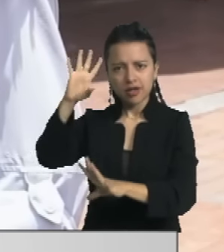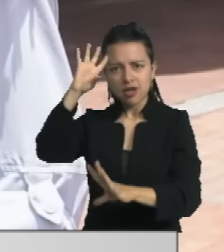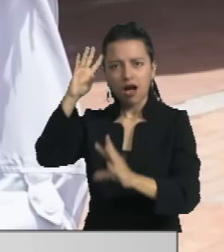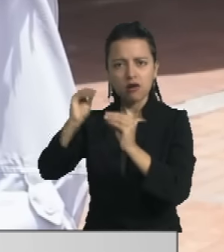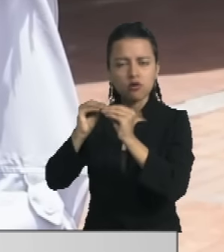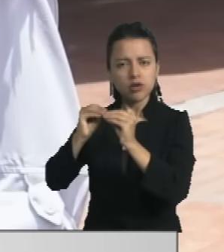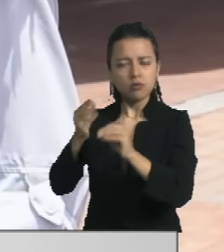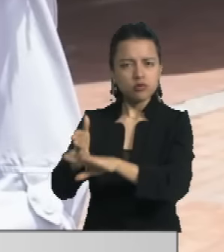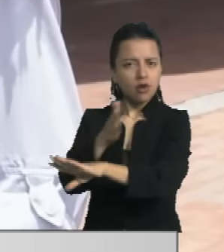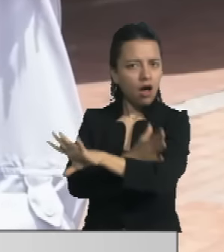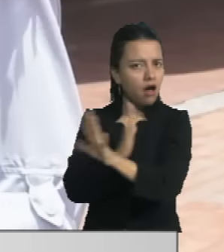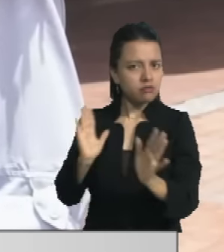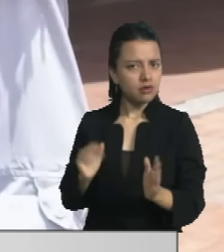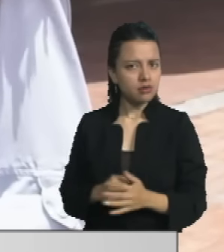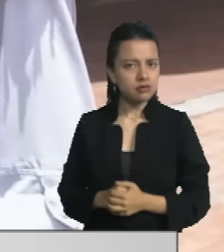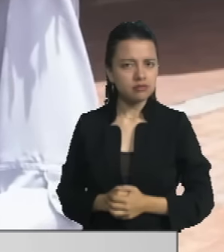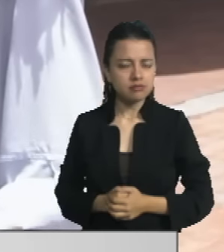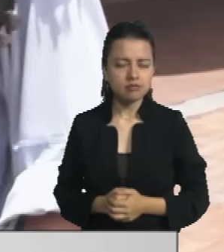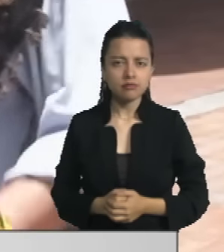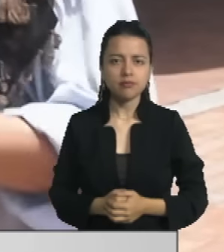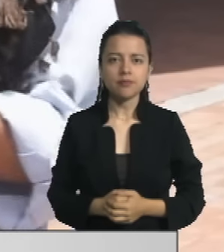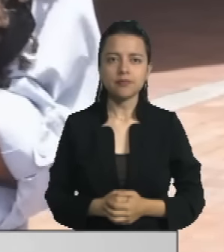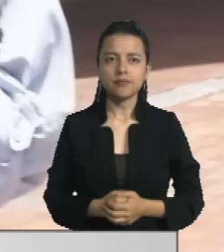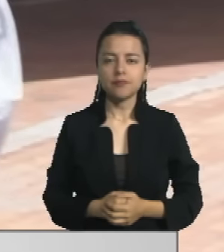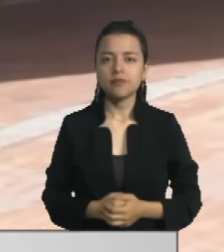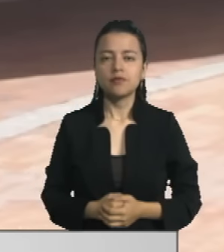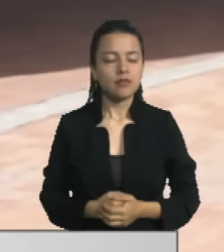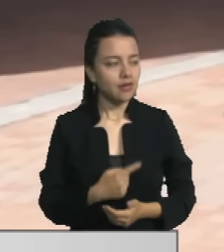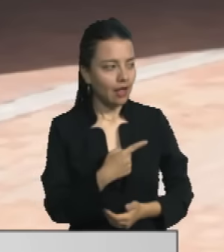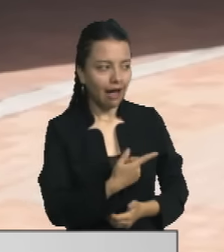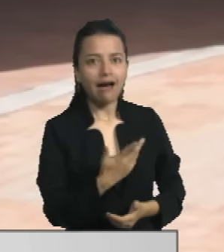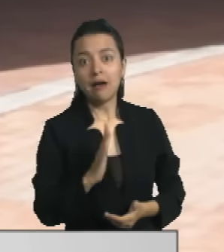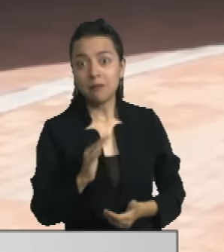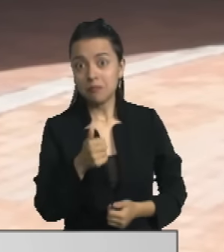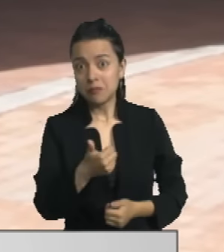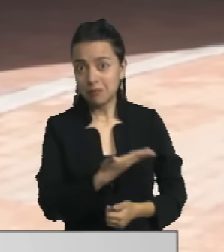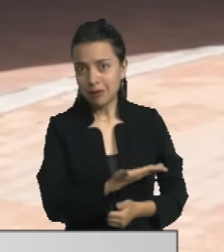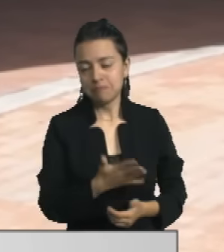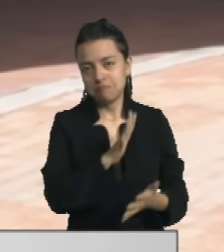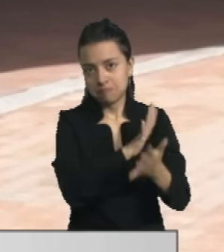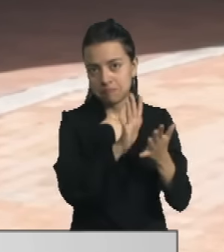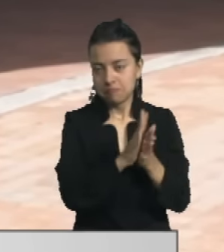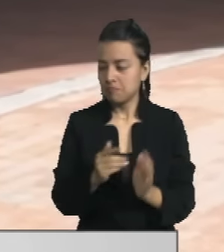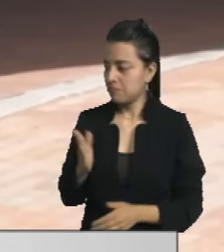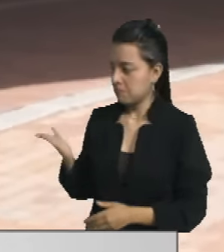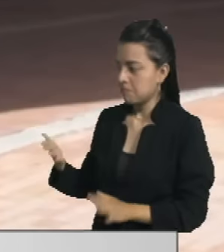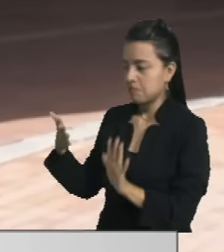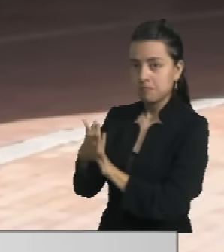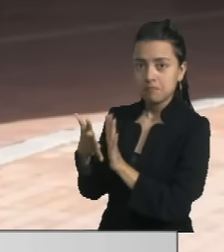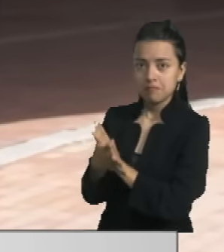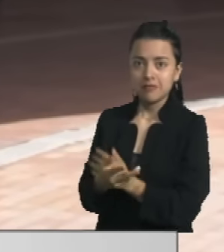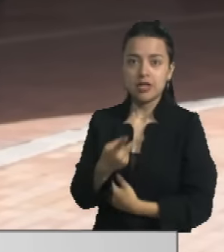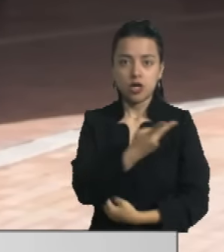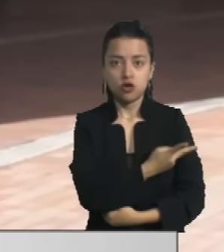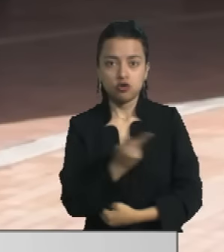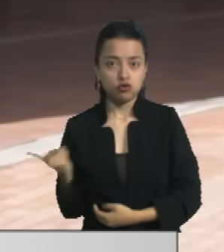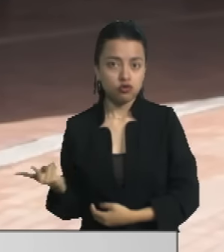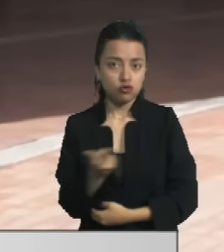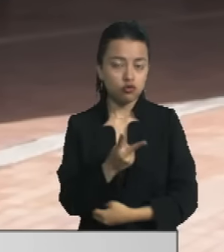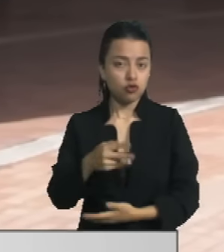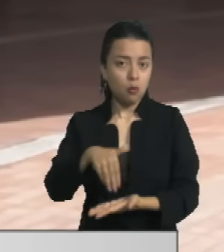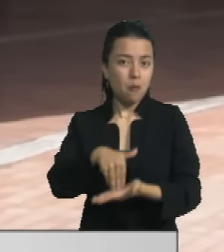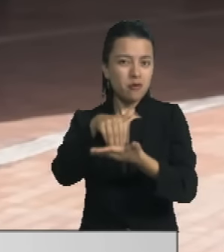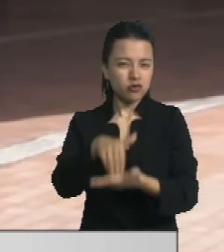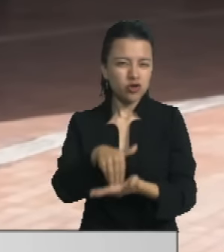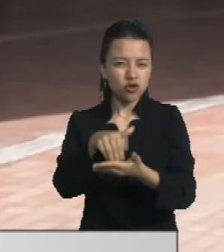también acordados de tiempo atrás Bueno muy bien ahí lo tienen entonces Esas son las peticiones las posiciones los reclamos que